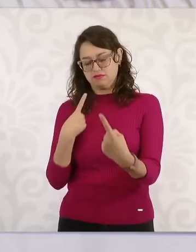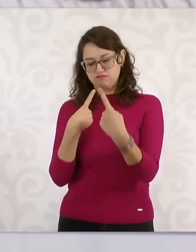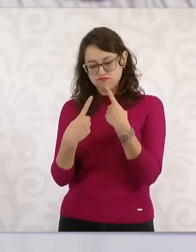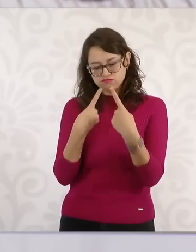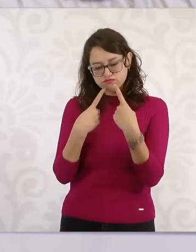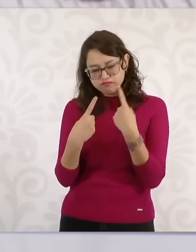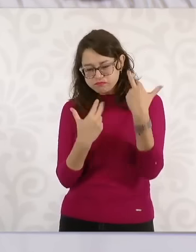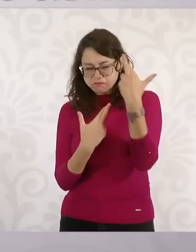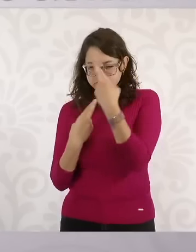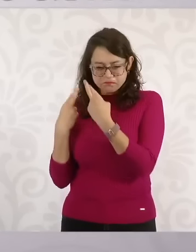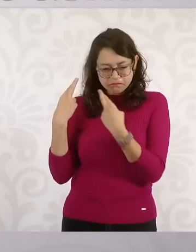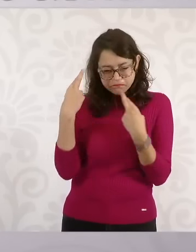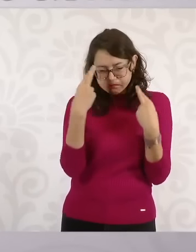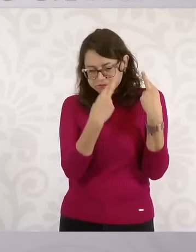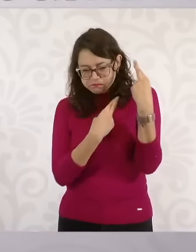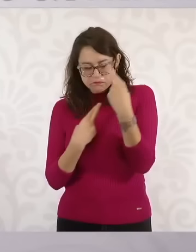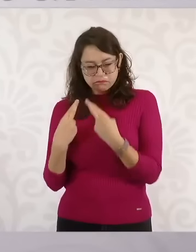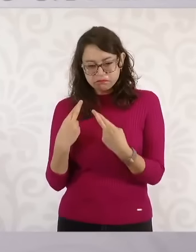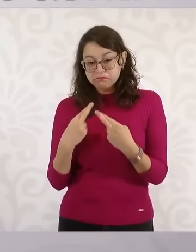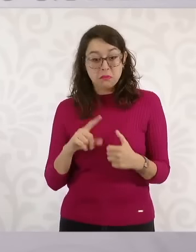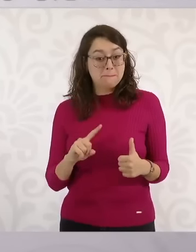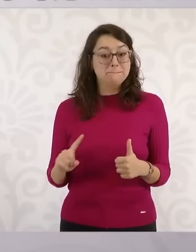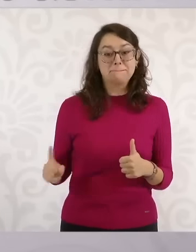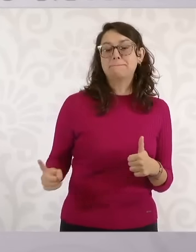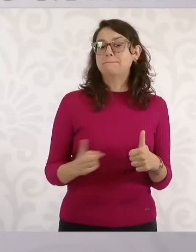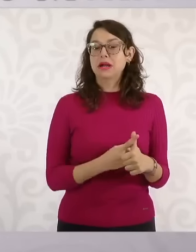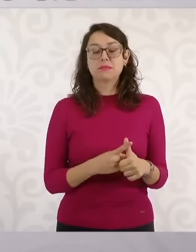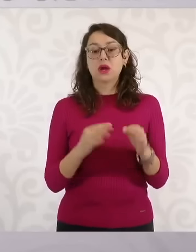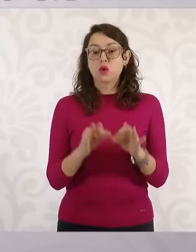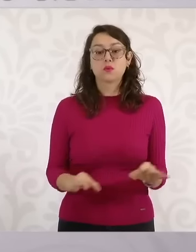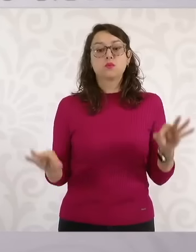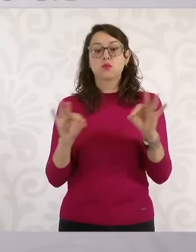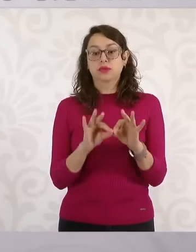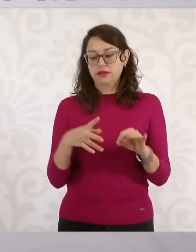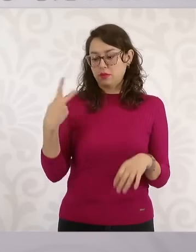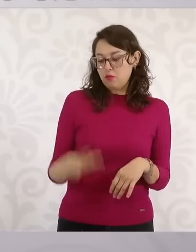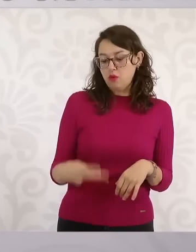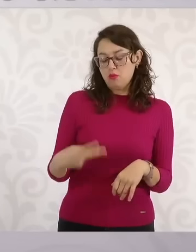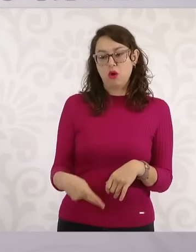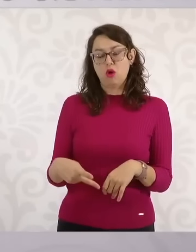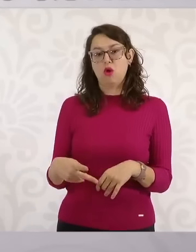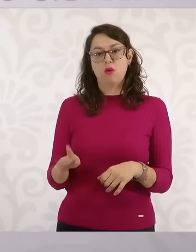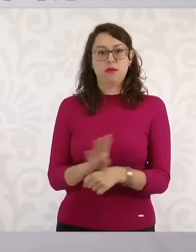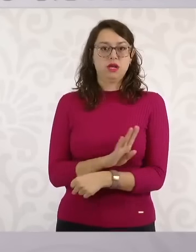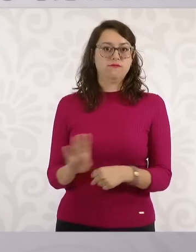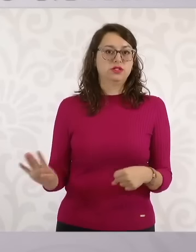y es una decisión que es, lo primero, conveniencia para México.